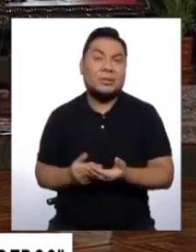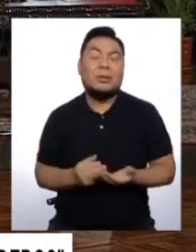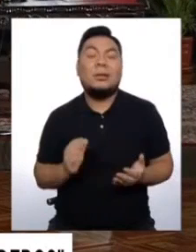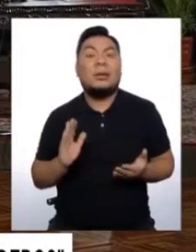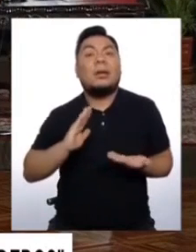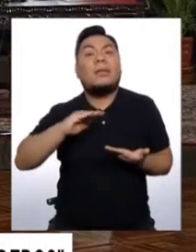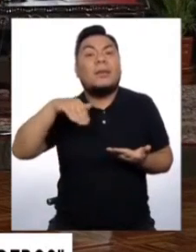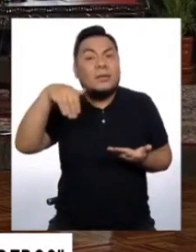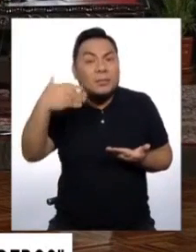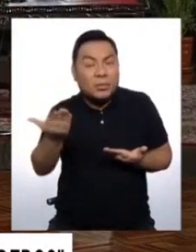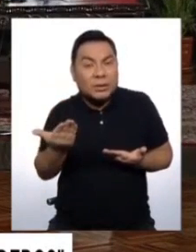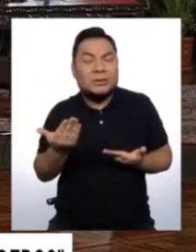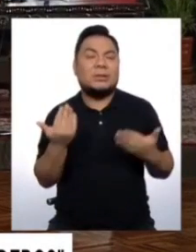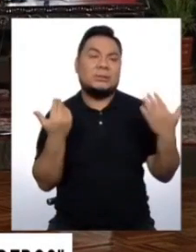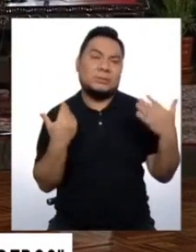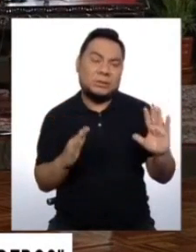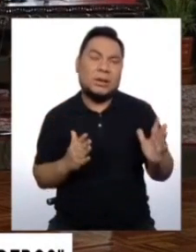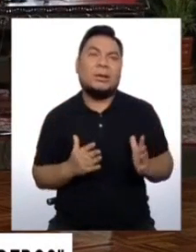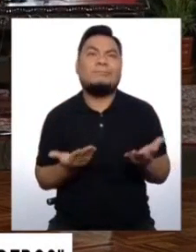cambiarlos,